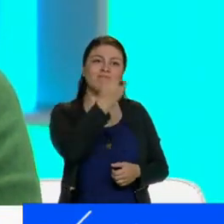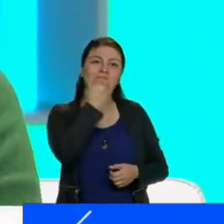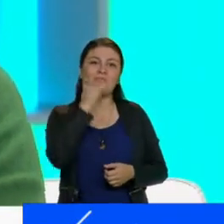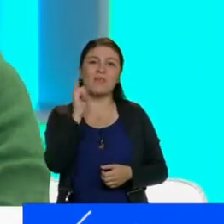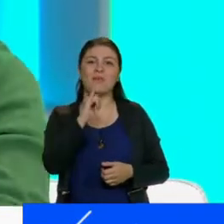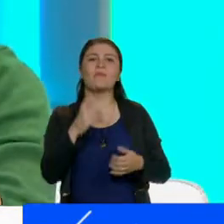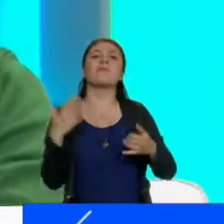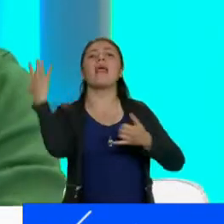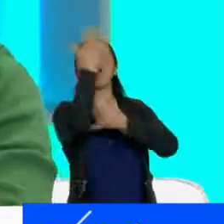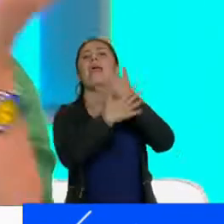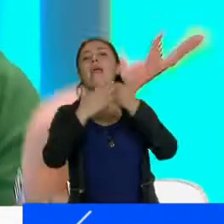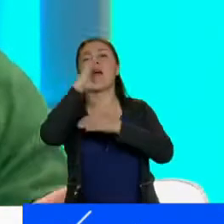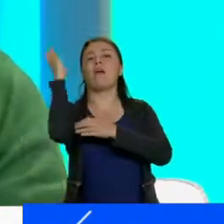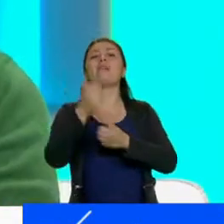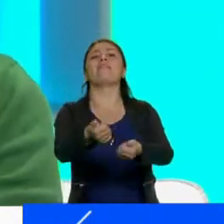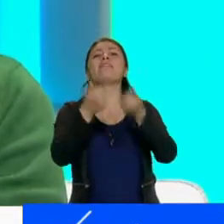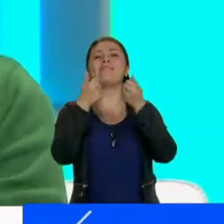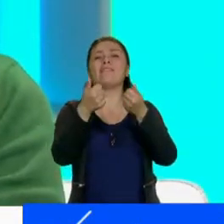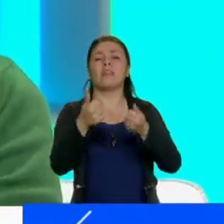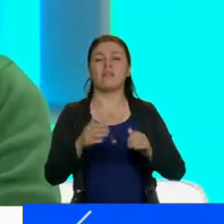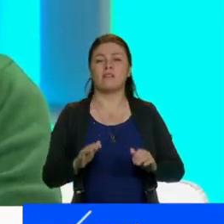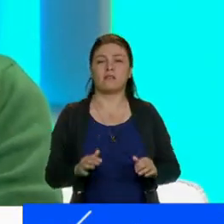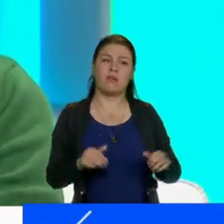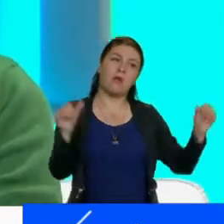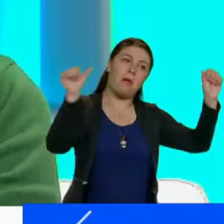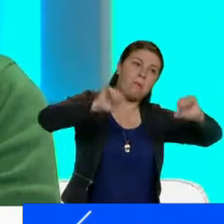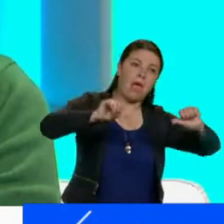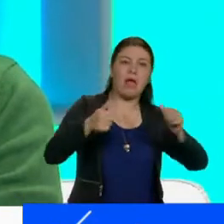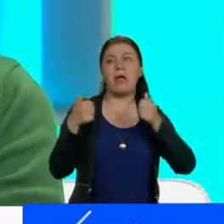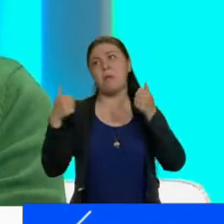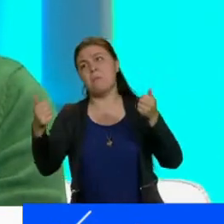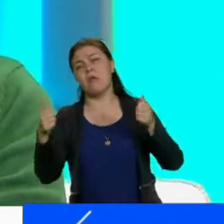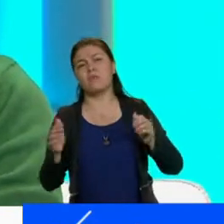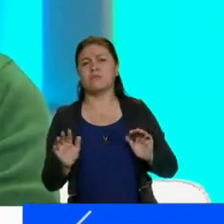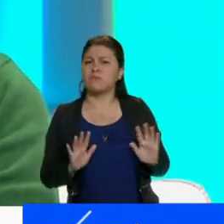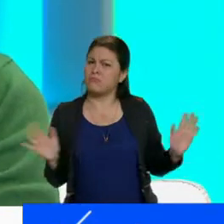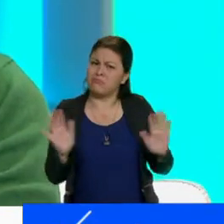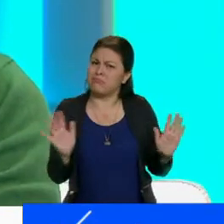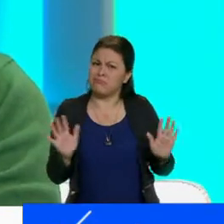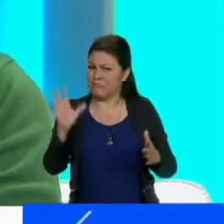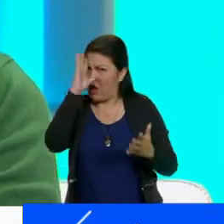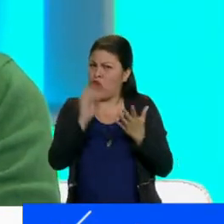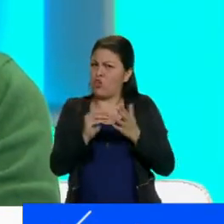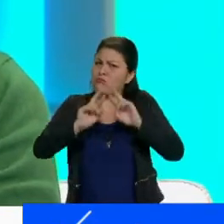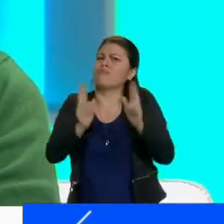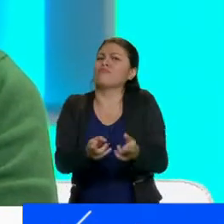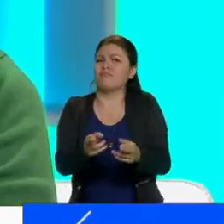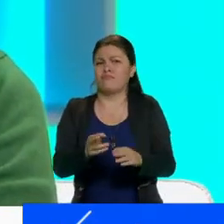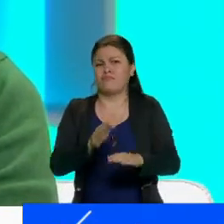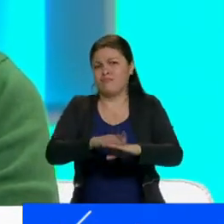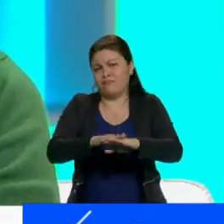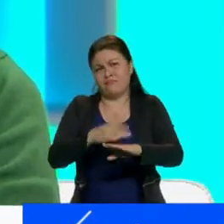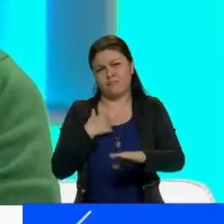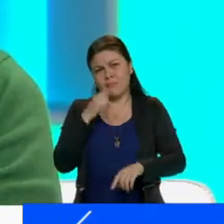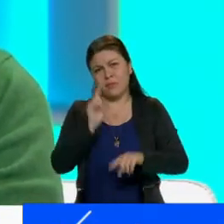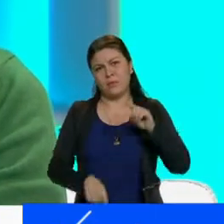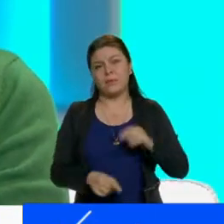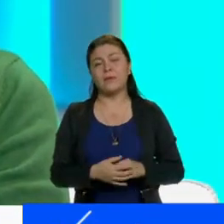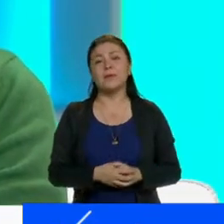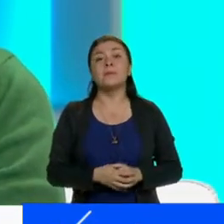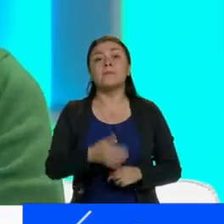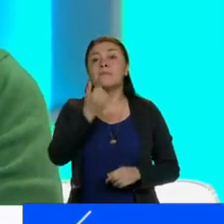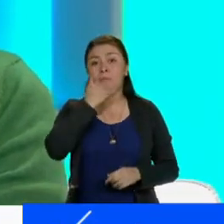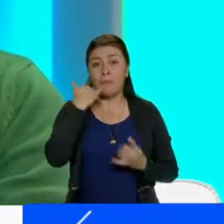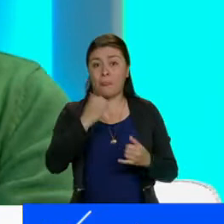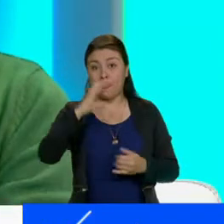en general todo va bien o en general todo va mal, pues sería una mala conclusión, una mala lectura de lo que ha pasado. Colombia